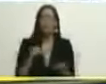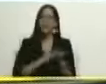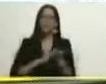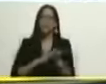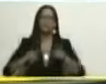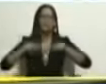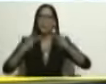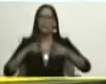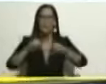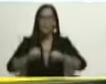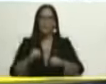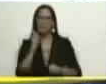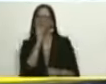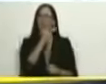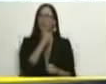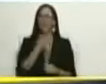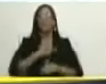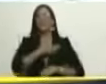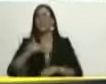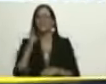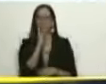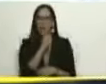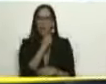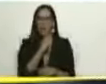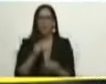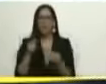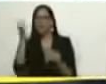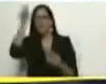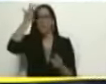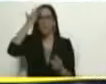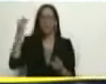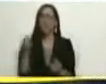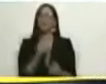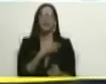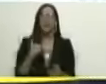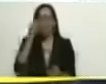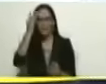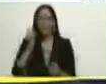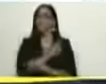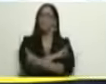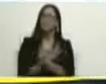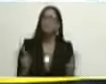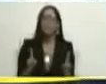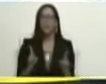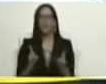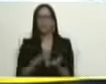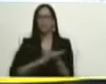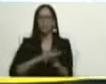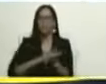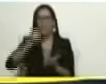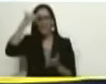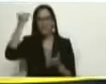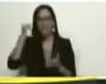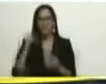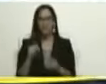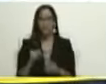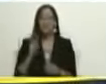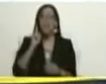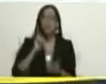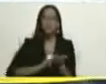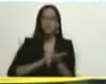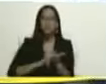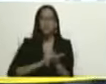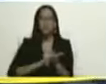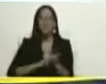invasión. Llámenla como la llamen, disfrácenla como la quieran disfrazar. No es la solución para Haití. La solución es que América Latina y